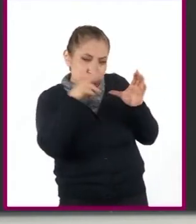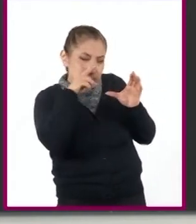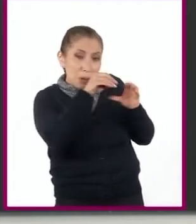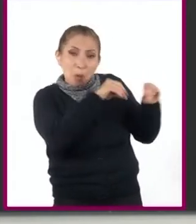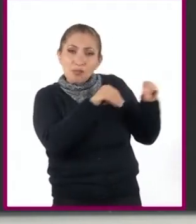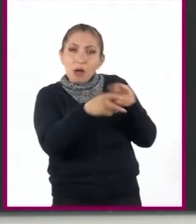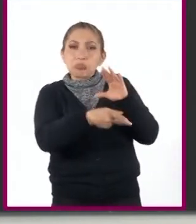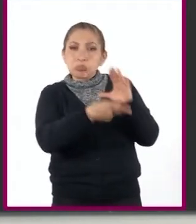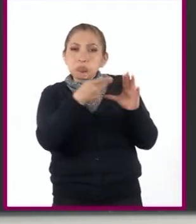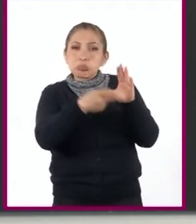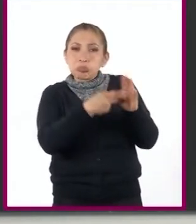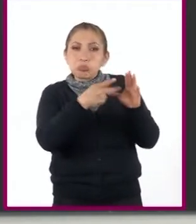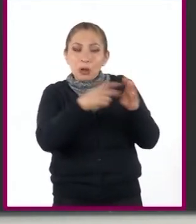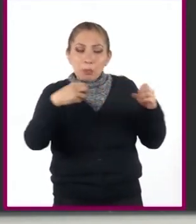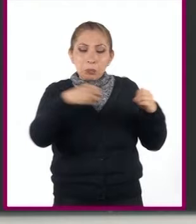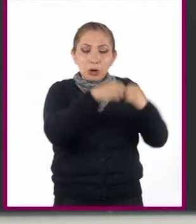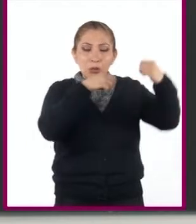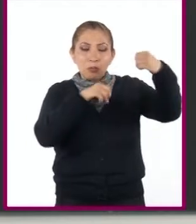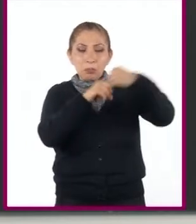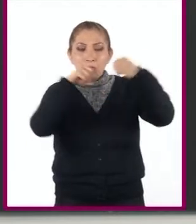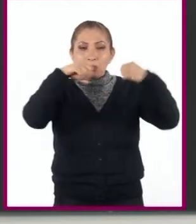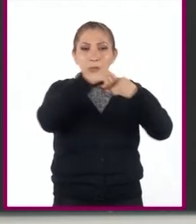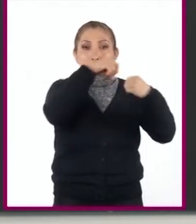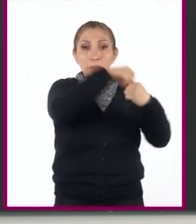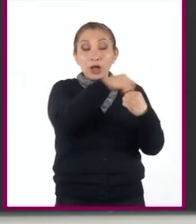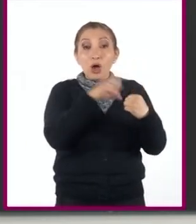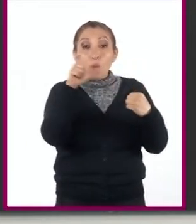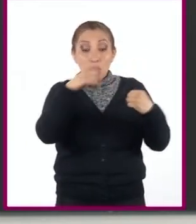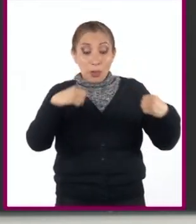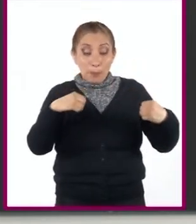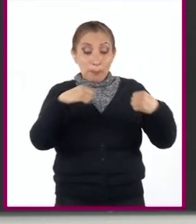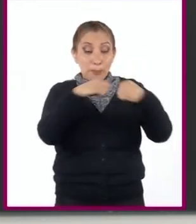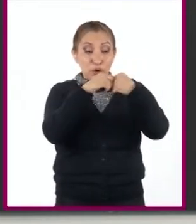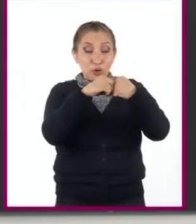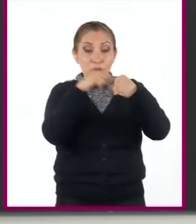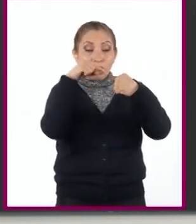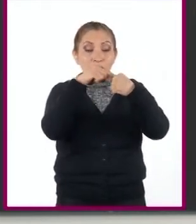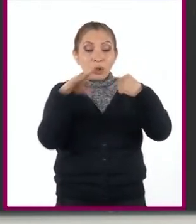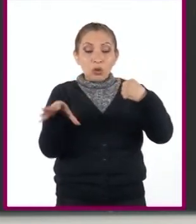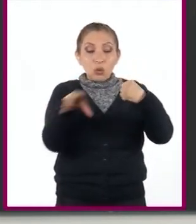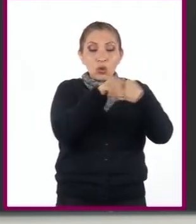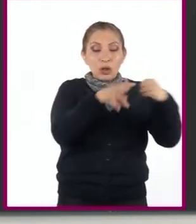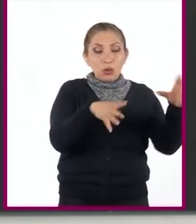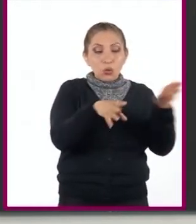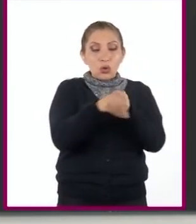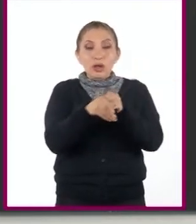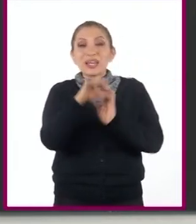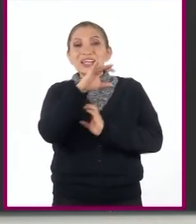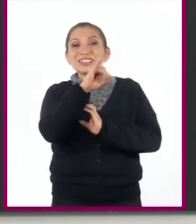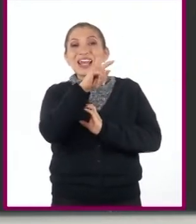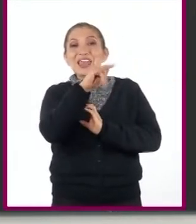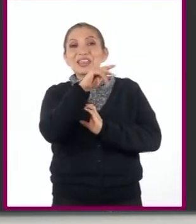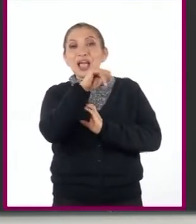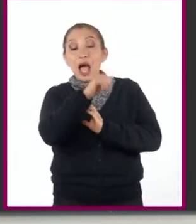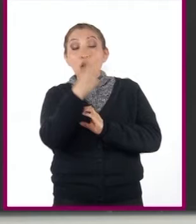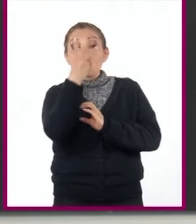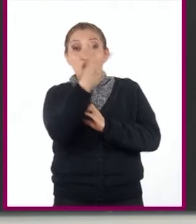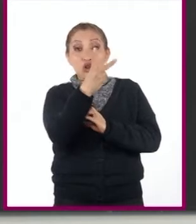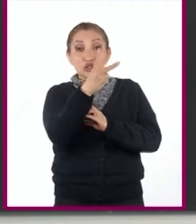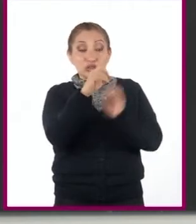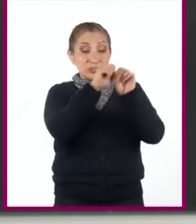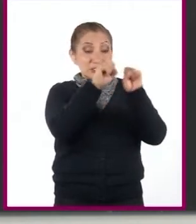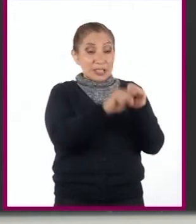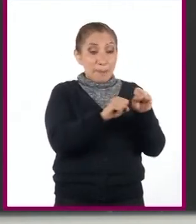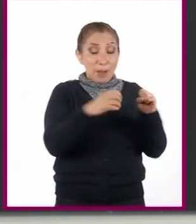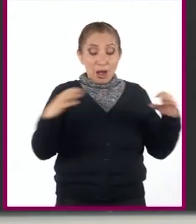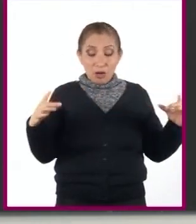constantemente en movimiento y chocando entre sí. Cada vez que chocan, pueden transferir energía cinética. Cuando dos sistemas